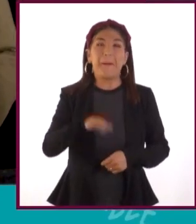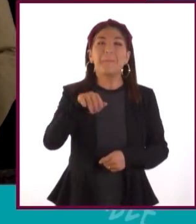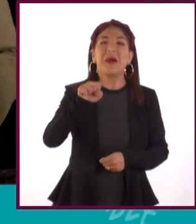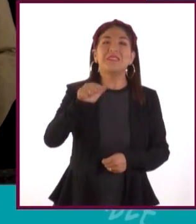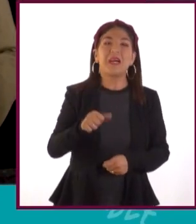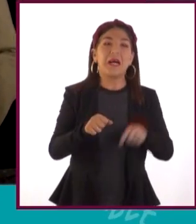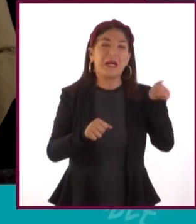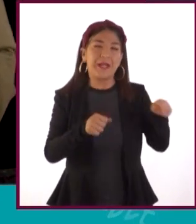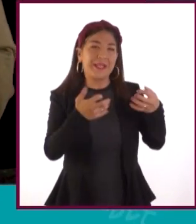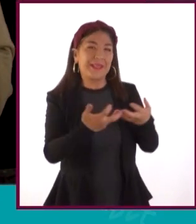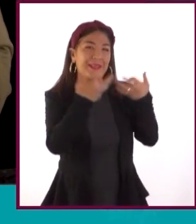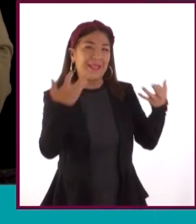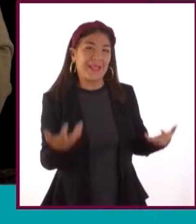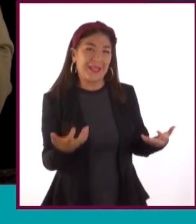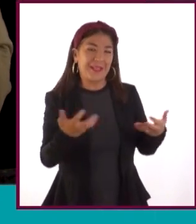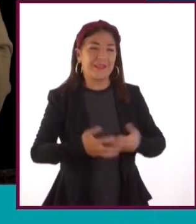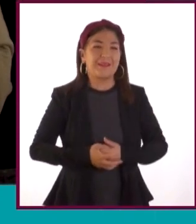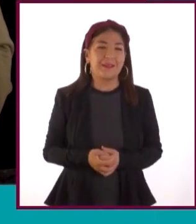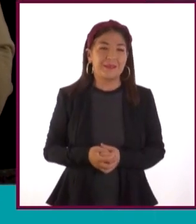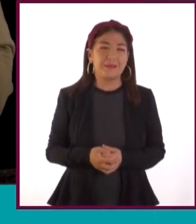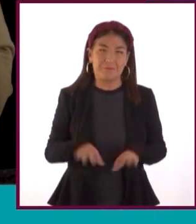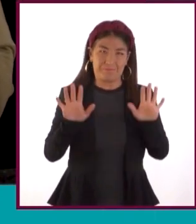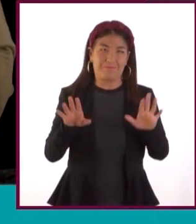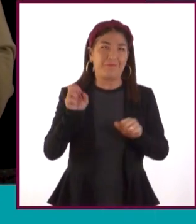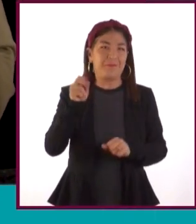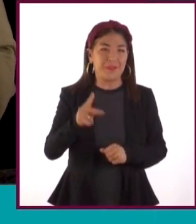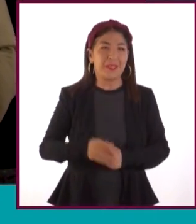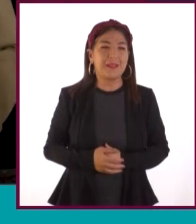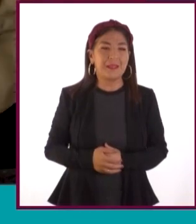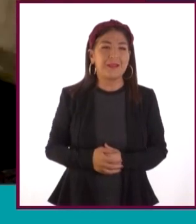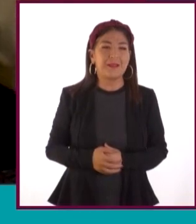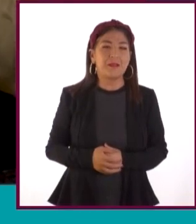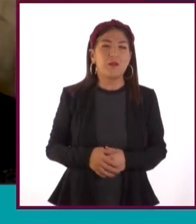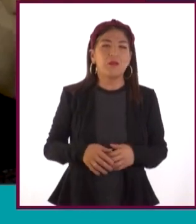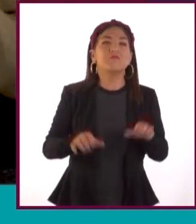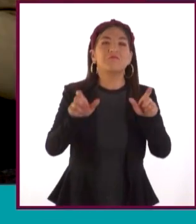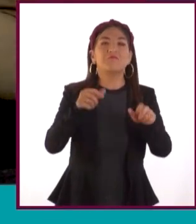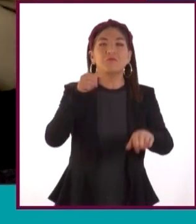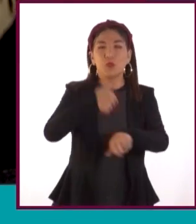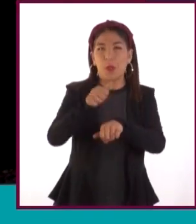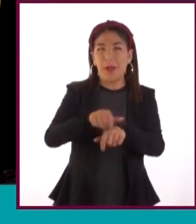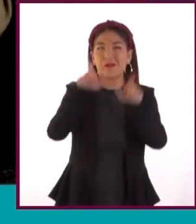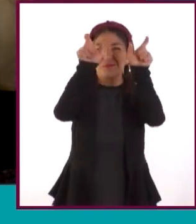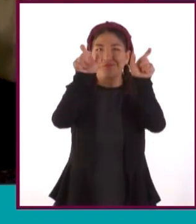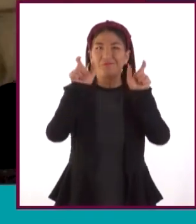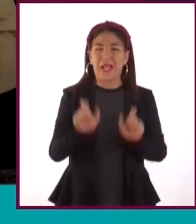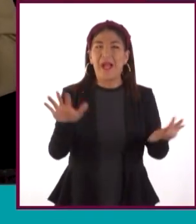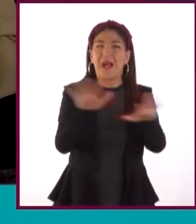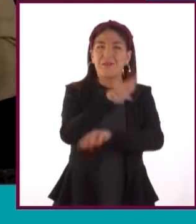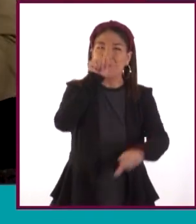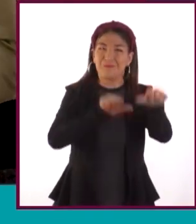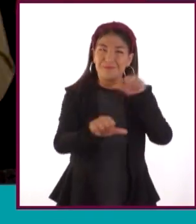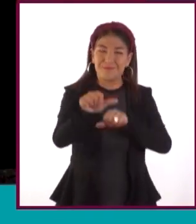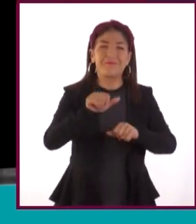de un joven de 120 kilogramos de masa situado a 5.610 metros sobre el nivel del